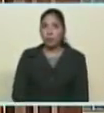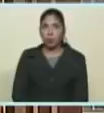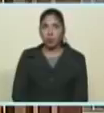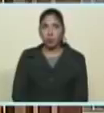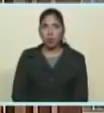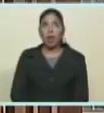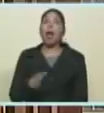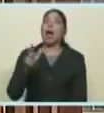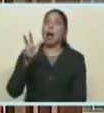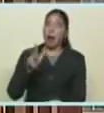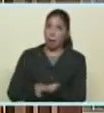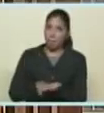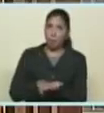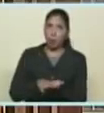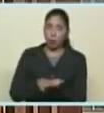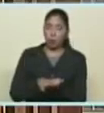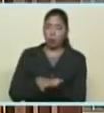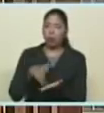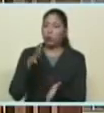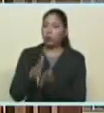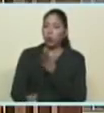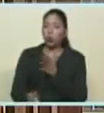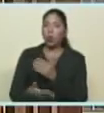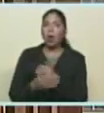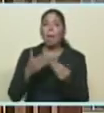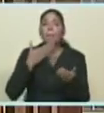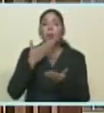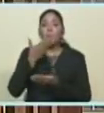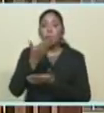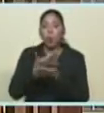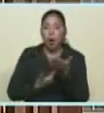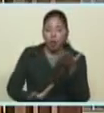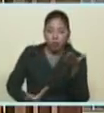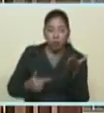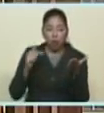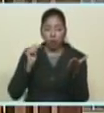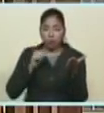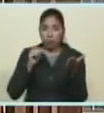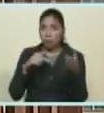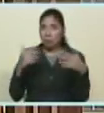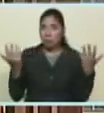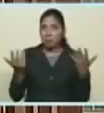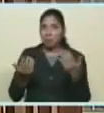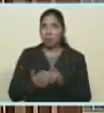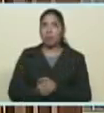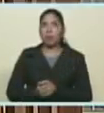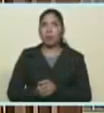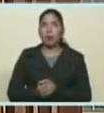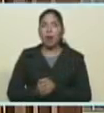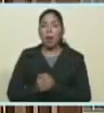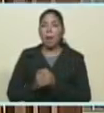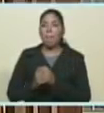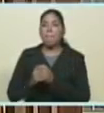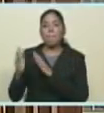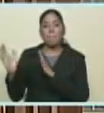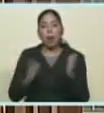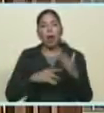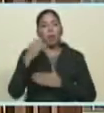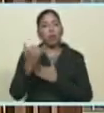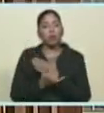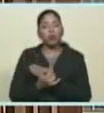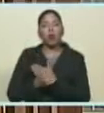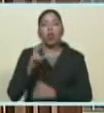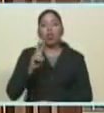la aprobación de la propuesta para el plan 2018